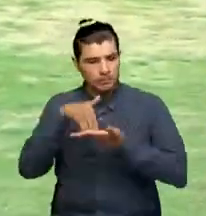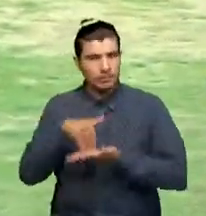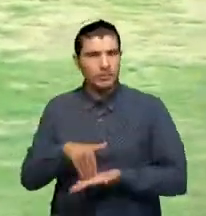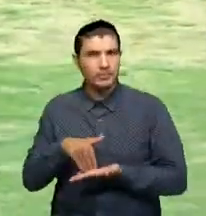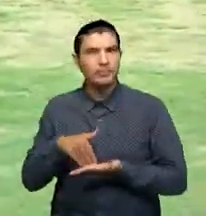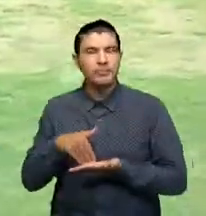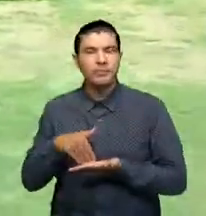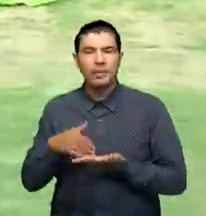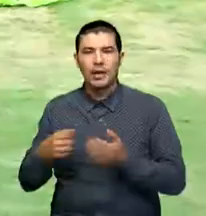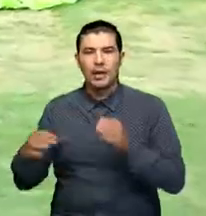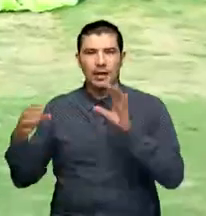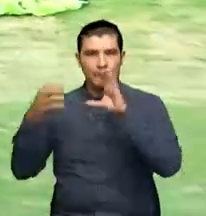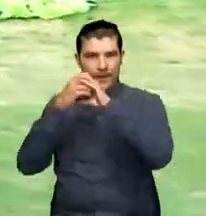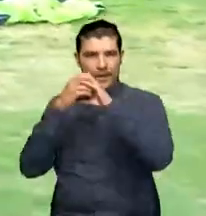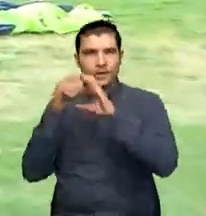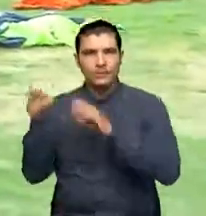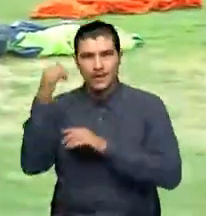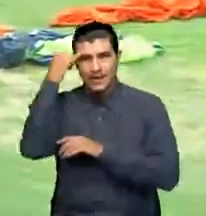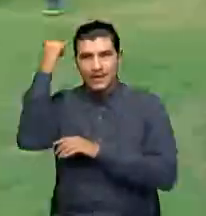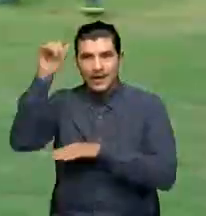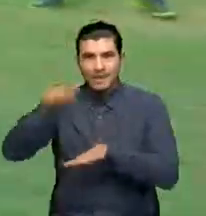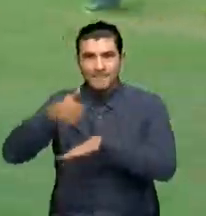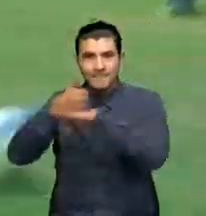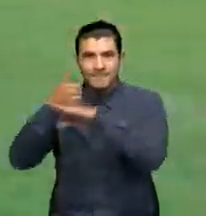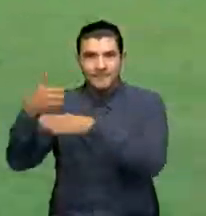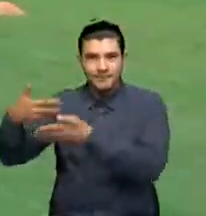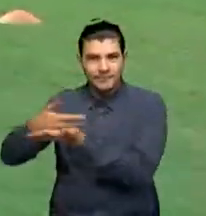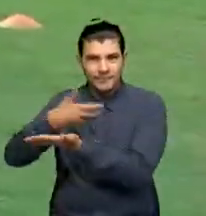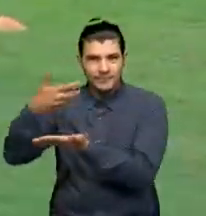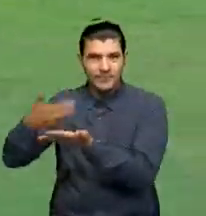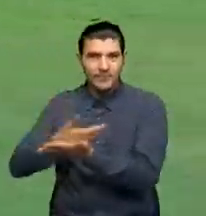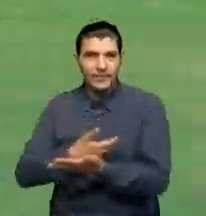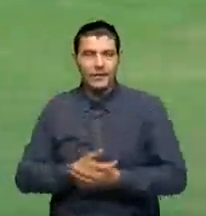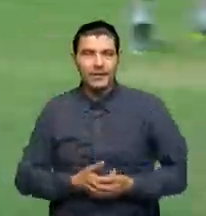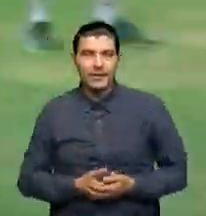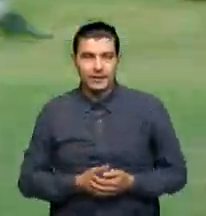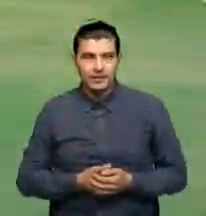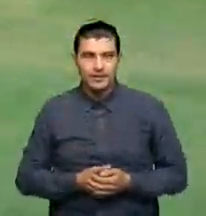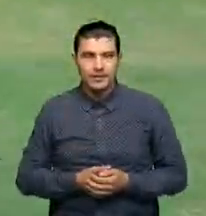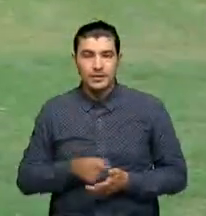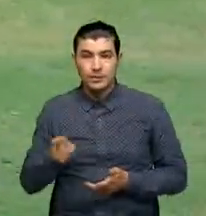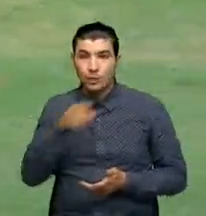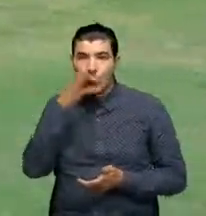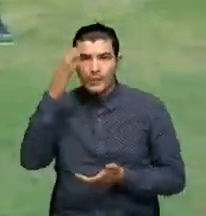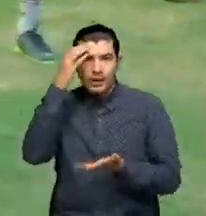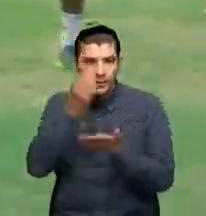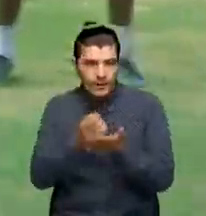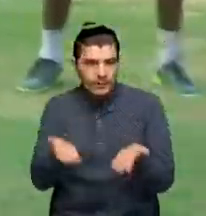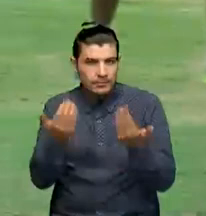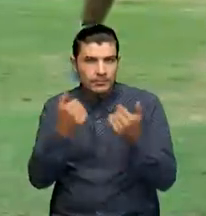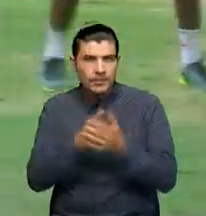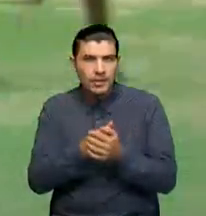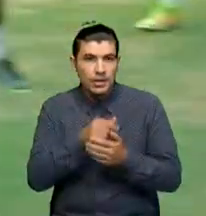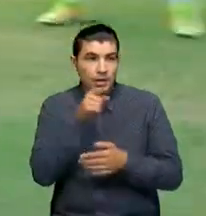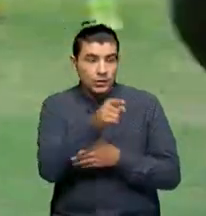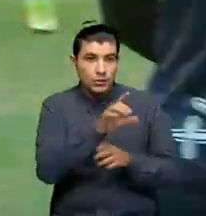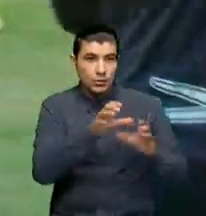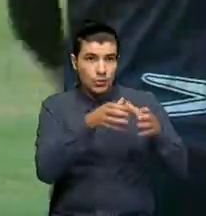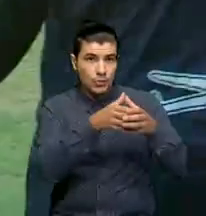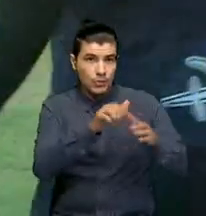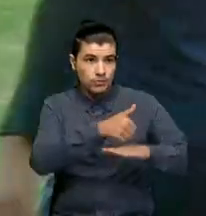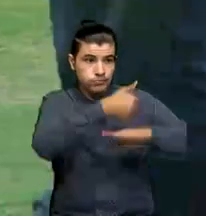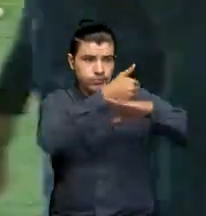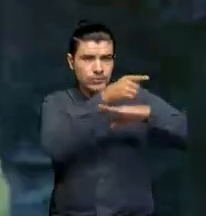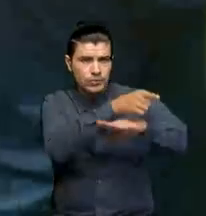técnico cosme se refirió a las instrucciones entregadas por parte del tipo en el lucas pusineri grupo técnico que la tiene